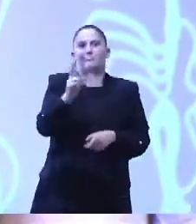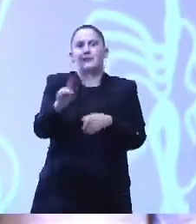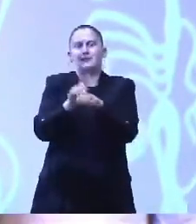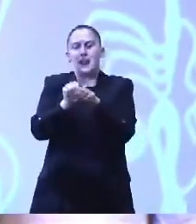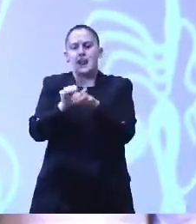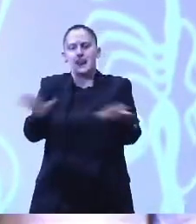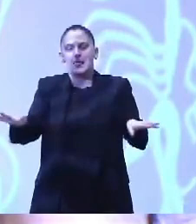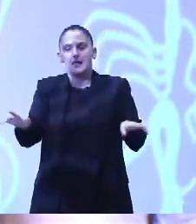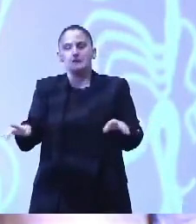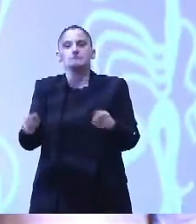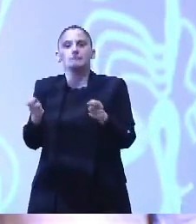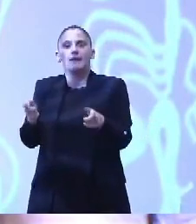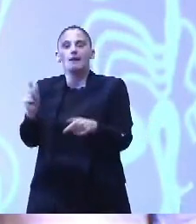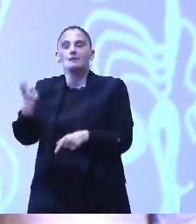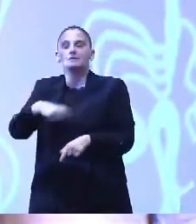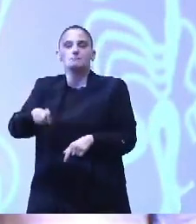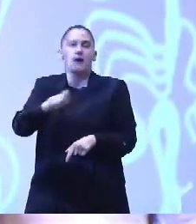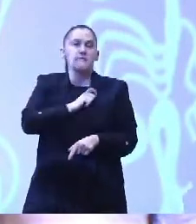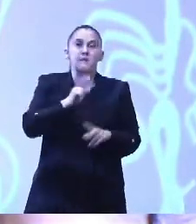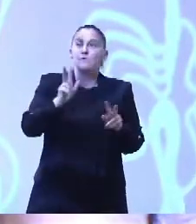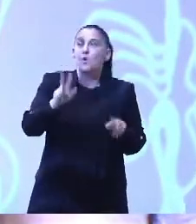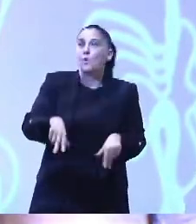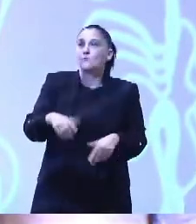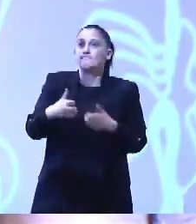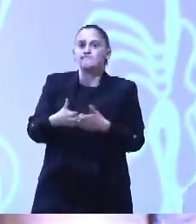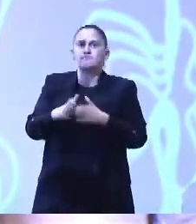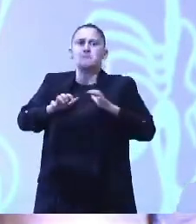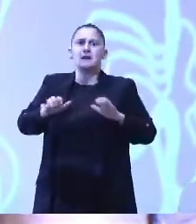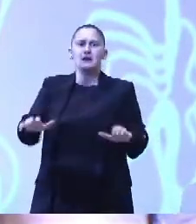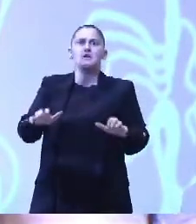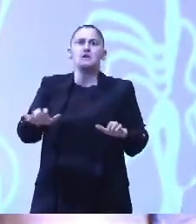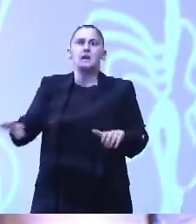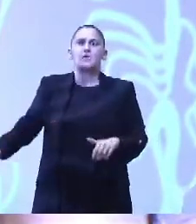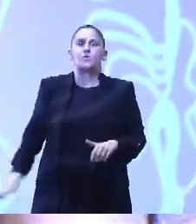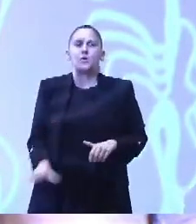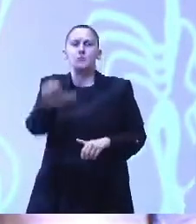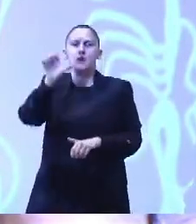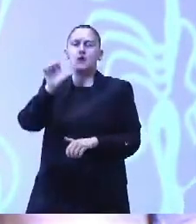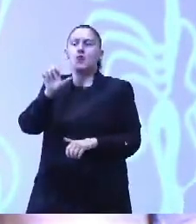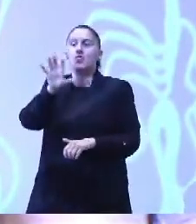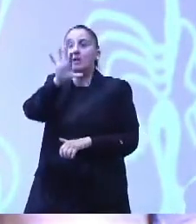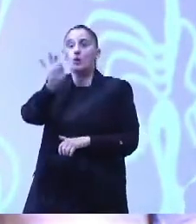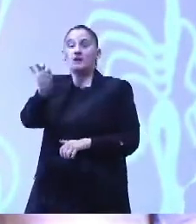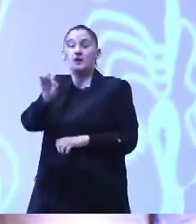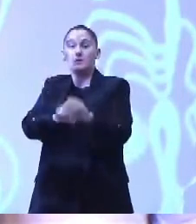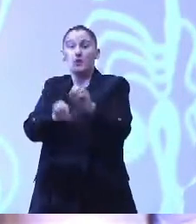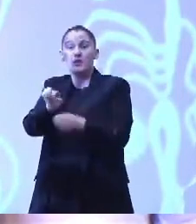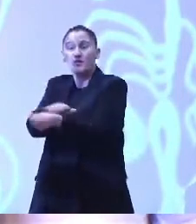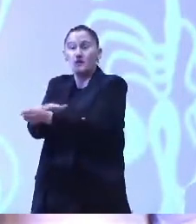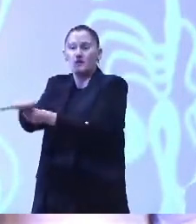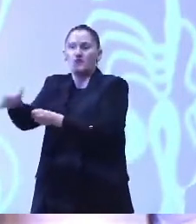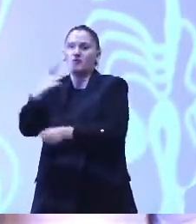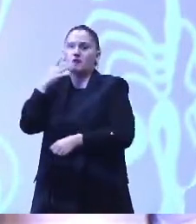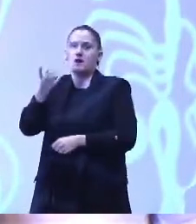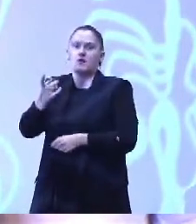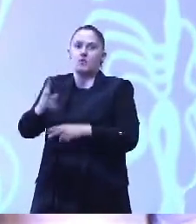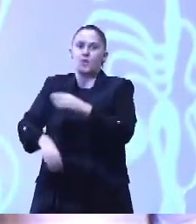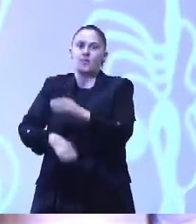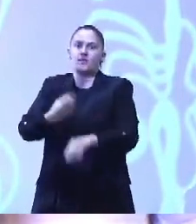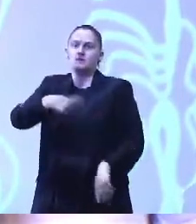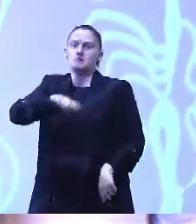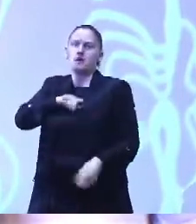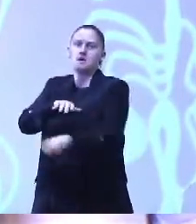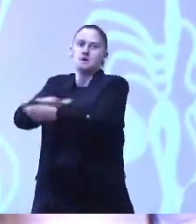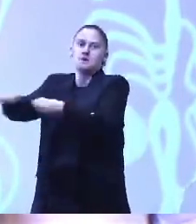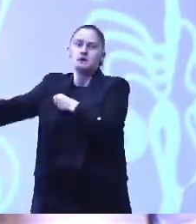ahora mismo España sea pues la locomotora del crecimiento económico europeo. El 50% del crecimiento económico europeo es crecimiento